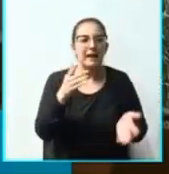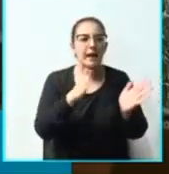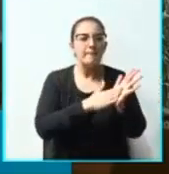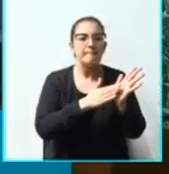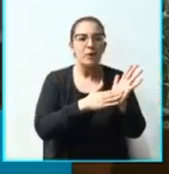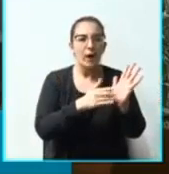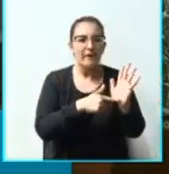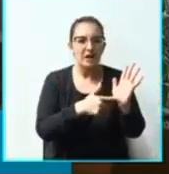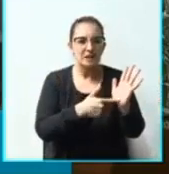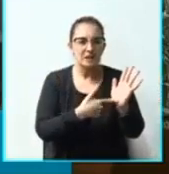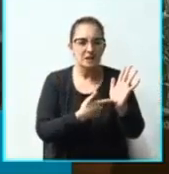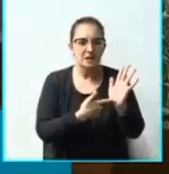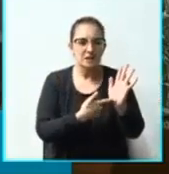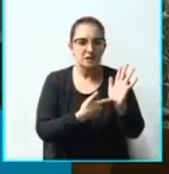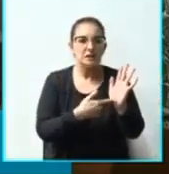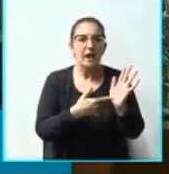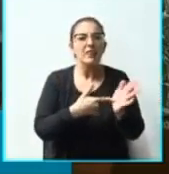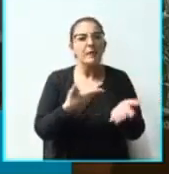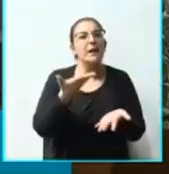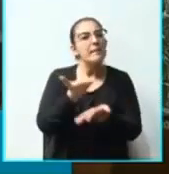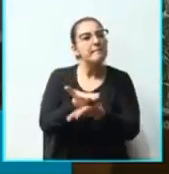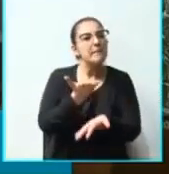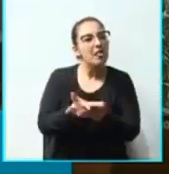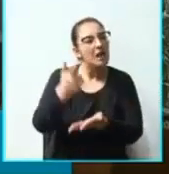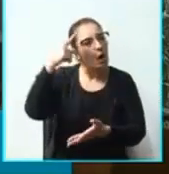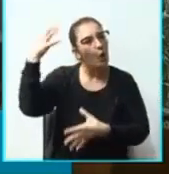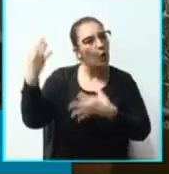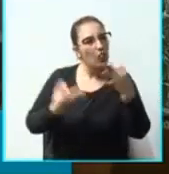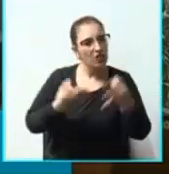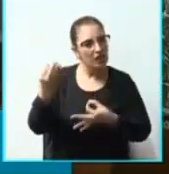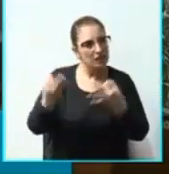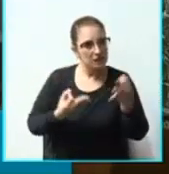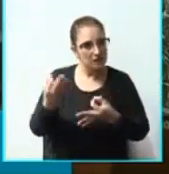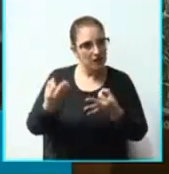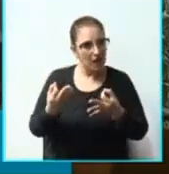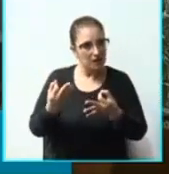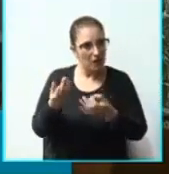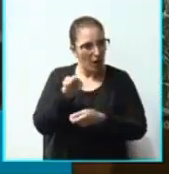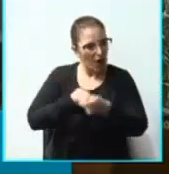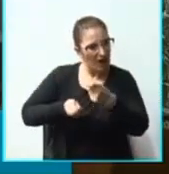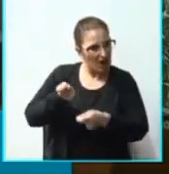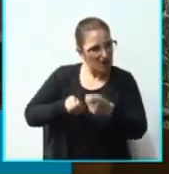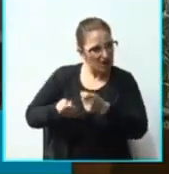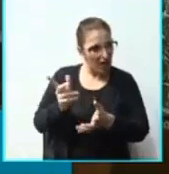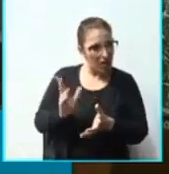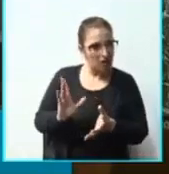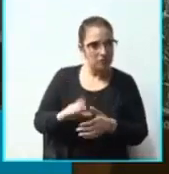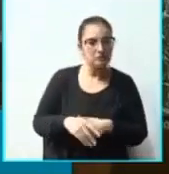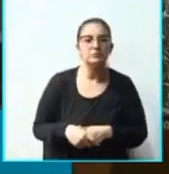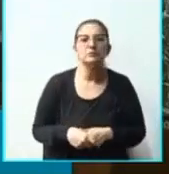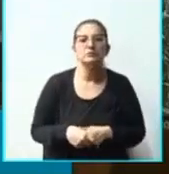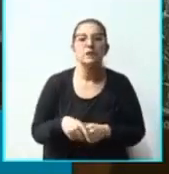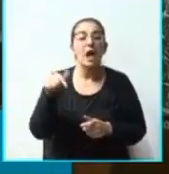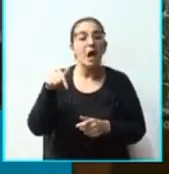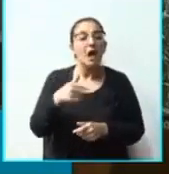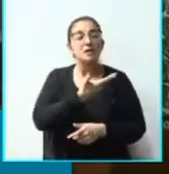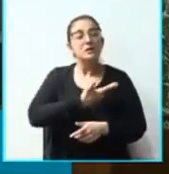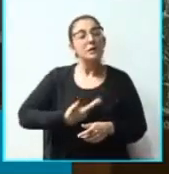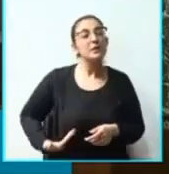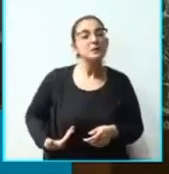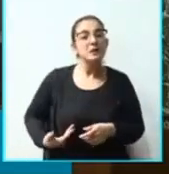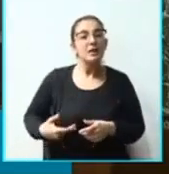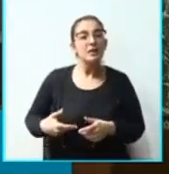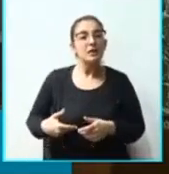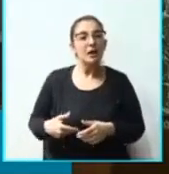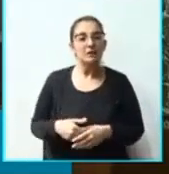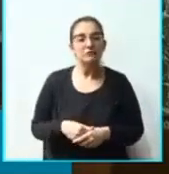pruebas y también reclamar justicia sobre los que hicieron negocios. Y acá, señor presidente, después de decir